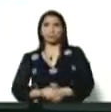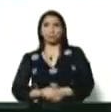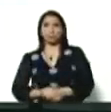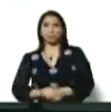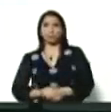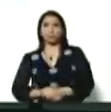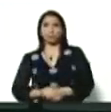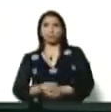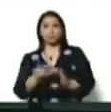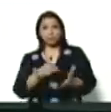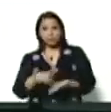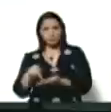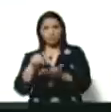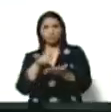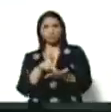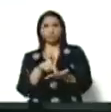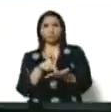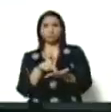de participación